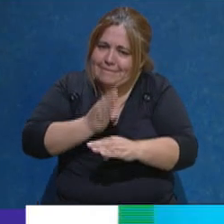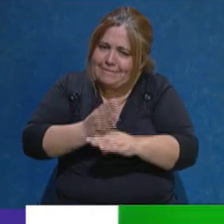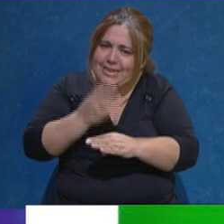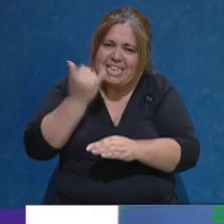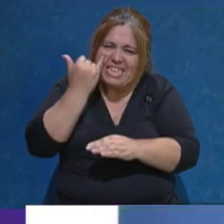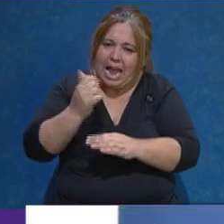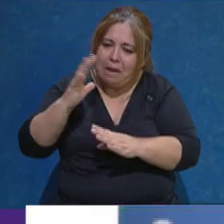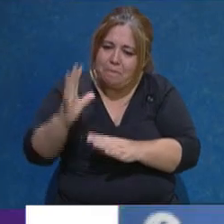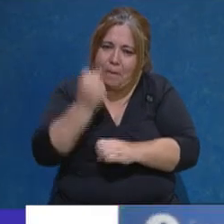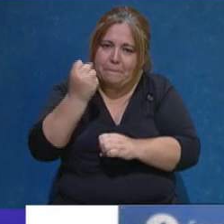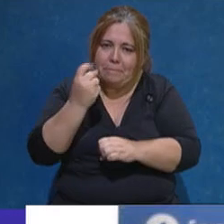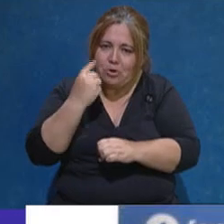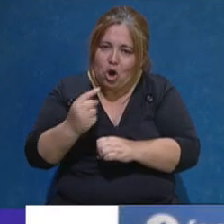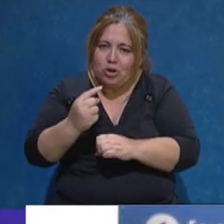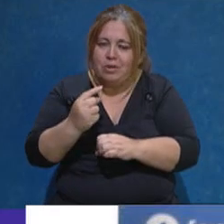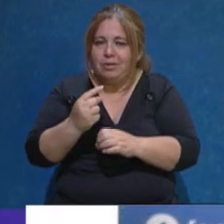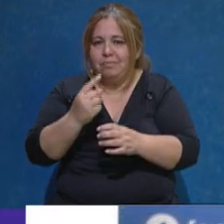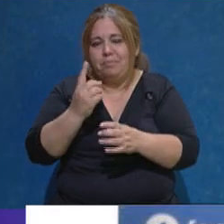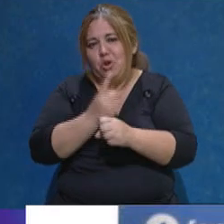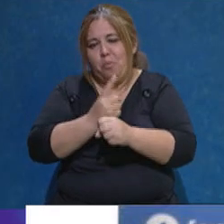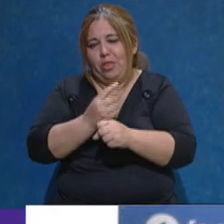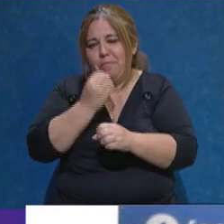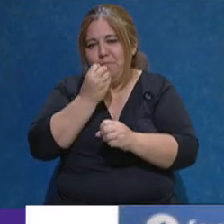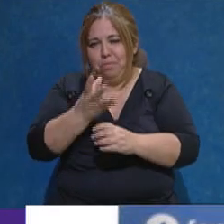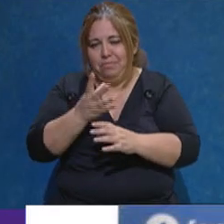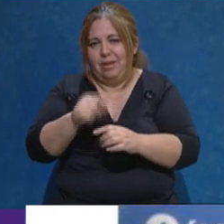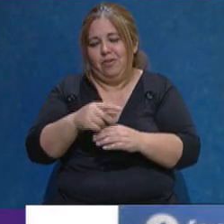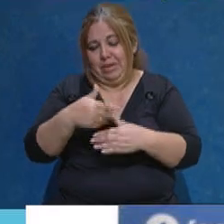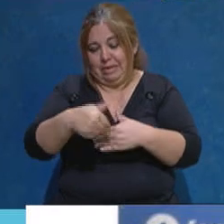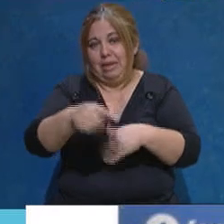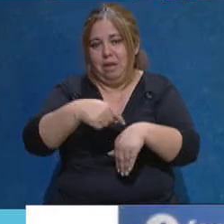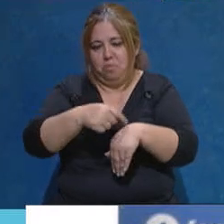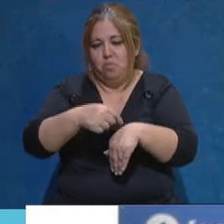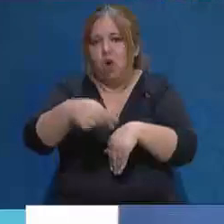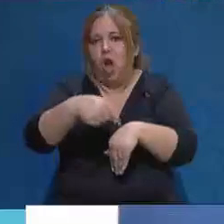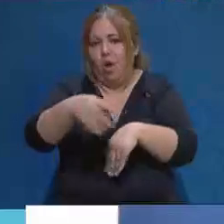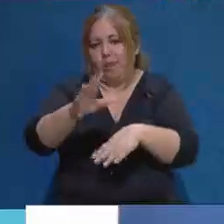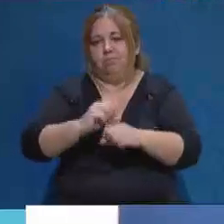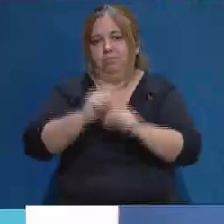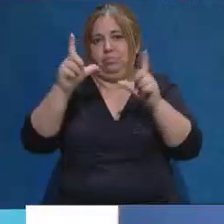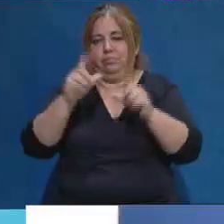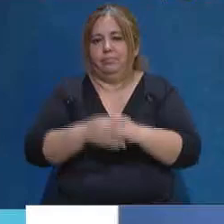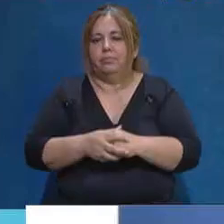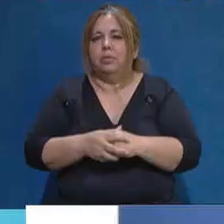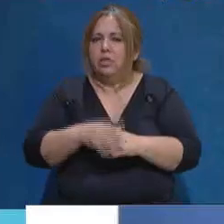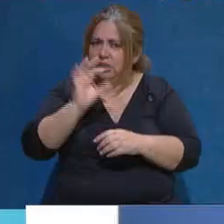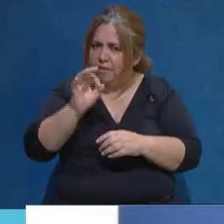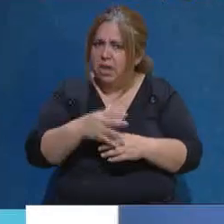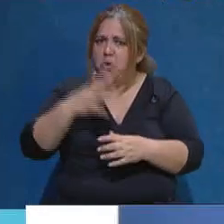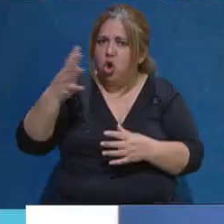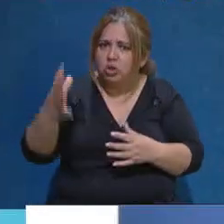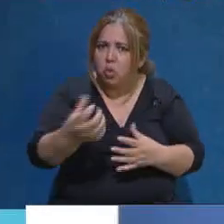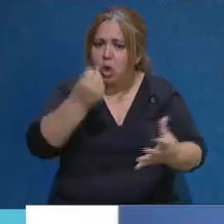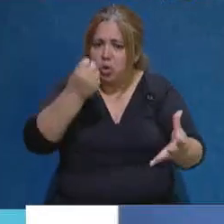es muy ardua, están trabajando mucho. De hecho, las cifras sobre los secuestros de marihuana, de cocaína y otras drogas ha sido